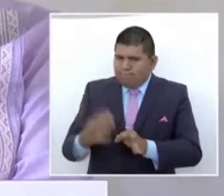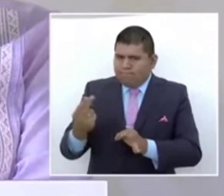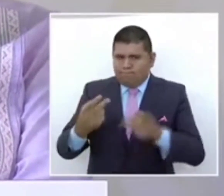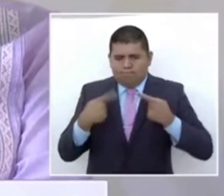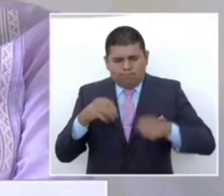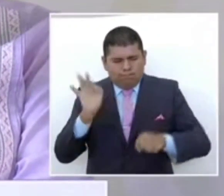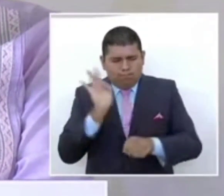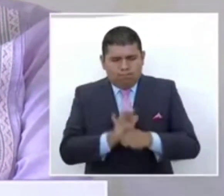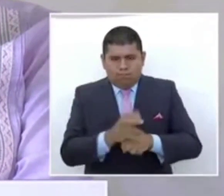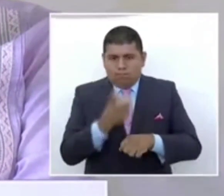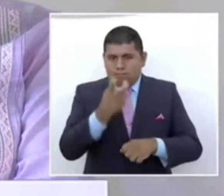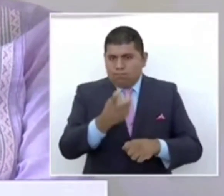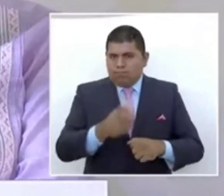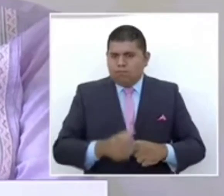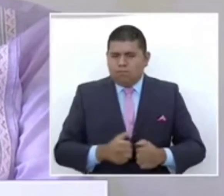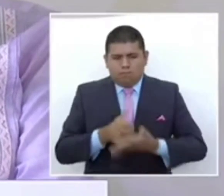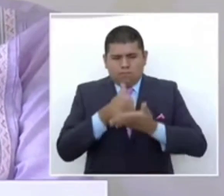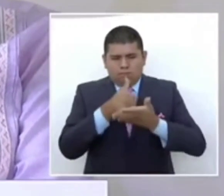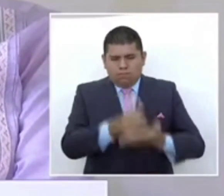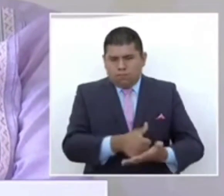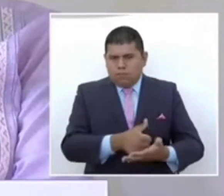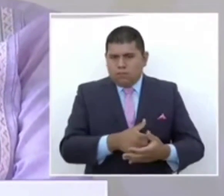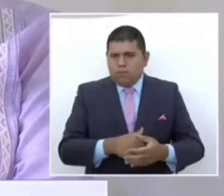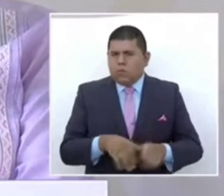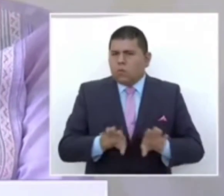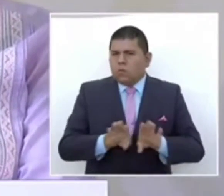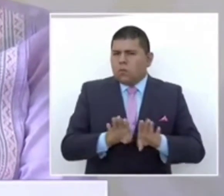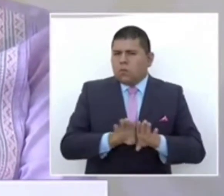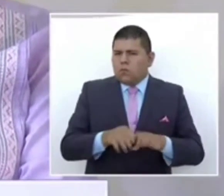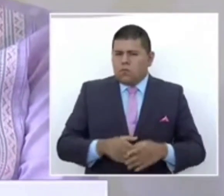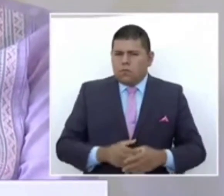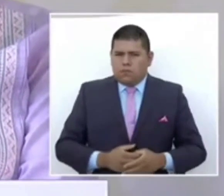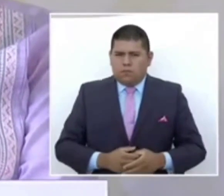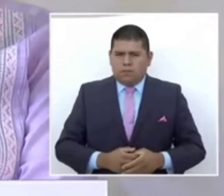social. Para los